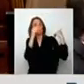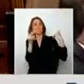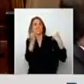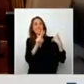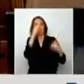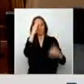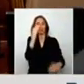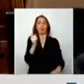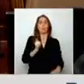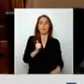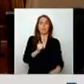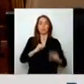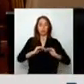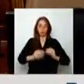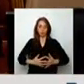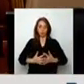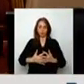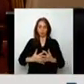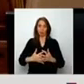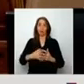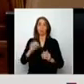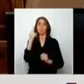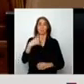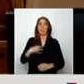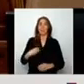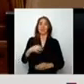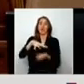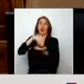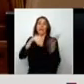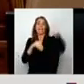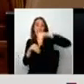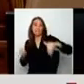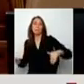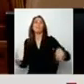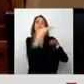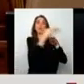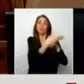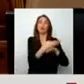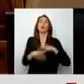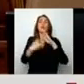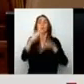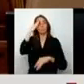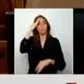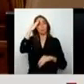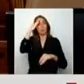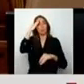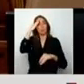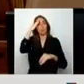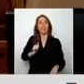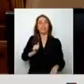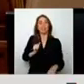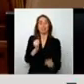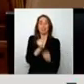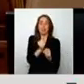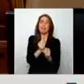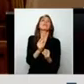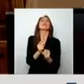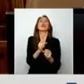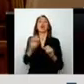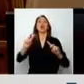estaba embarazada de mi primer hijo. Después de hacer el servicio, trabajó 8 meses en la construcción y luego logró ingresar